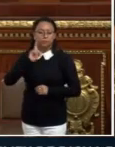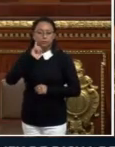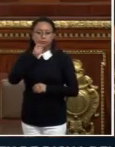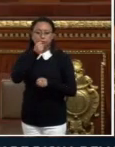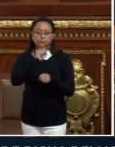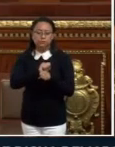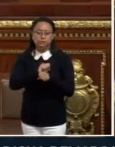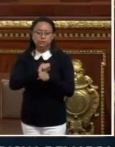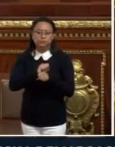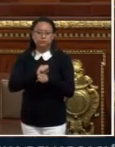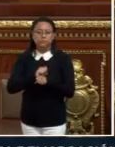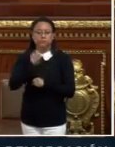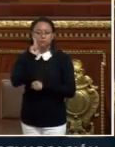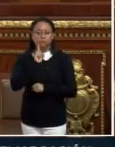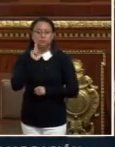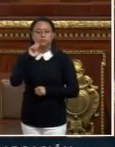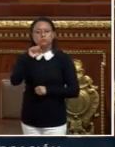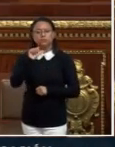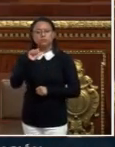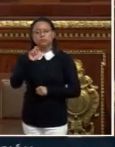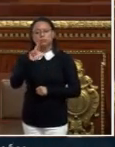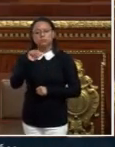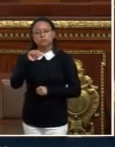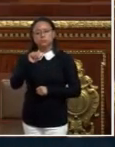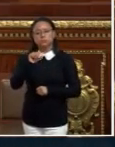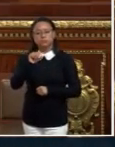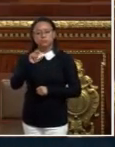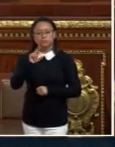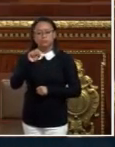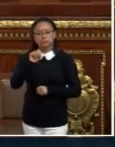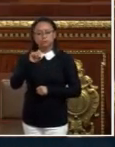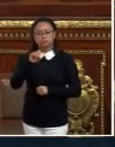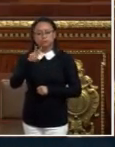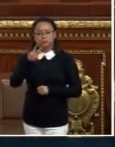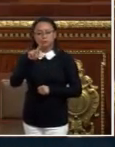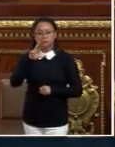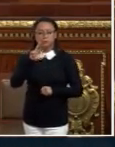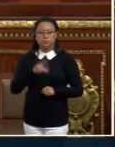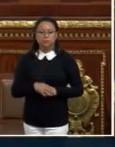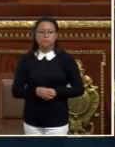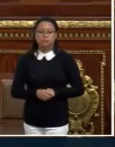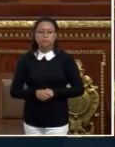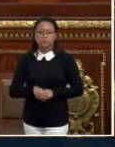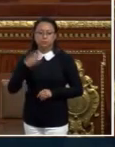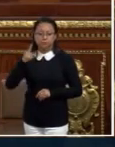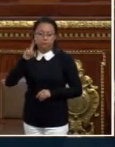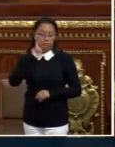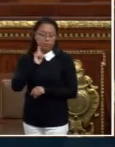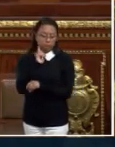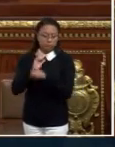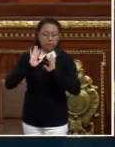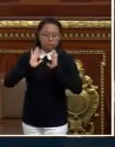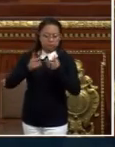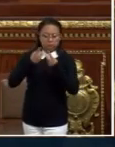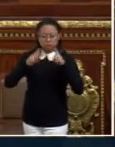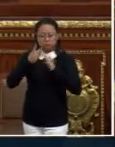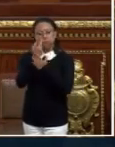mujeres, quien ha hecho un trabajo impecable para prevenir la violencia, quien ha desarrollado una serie de